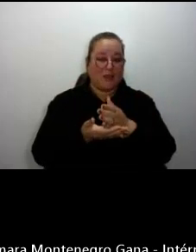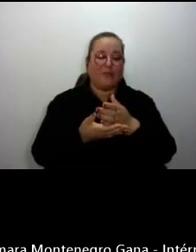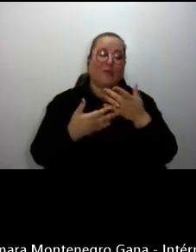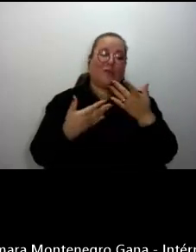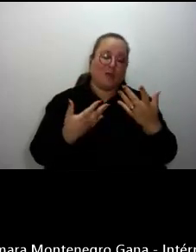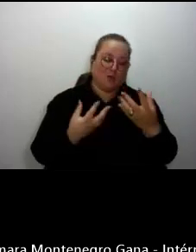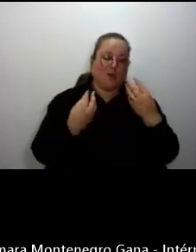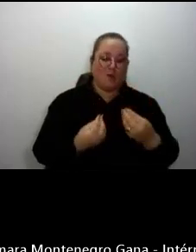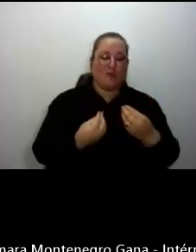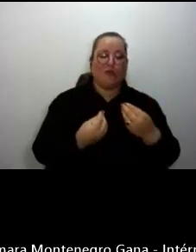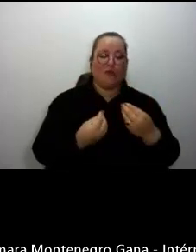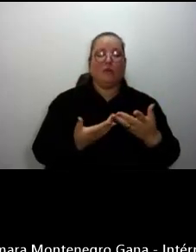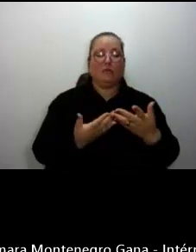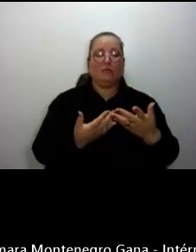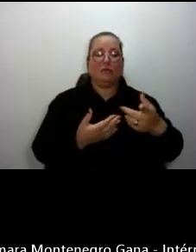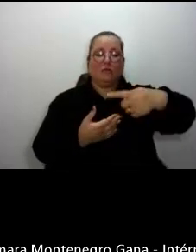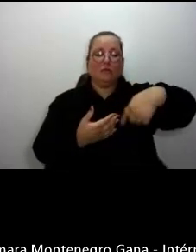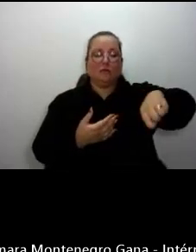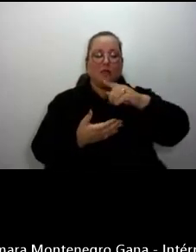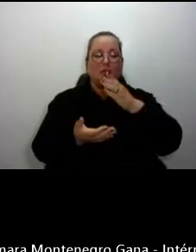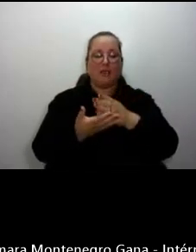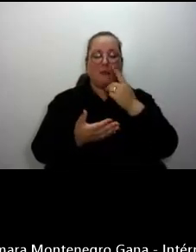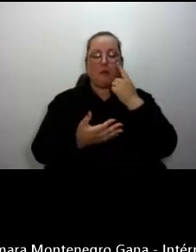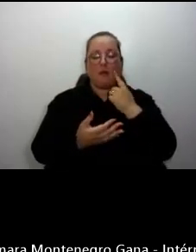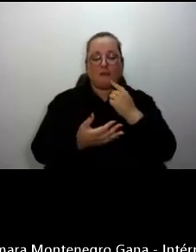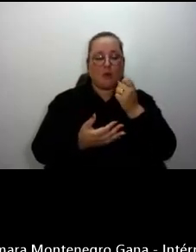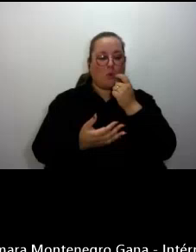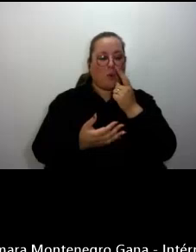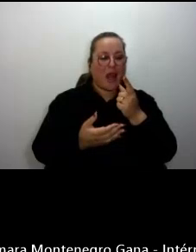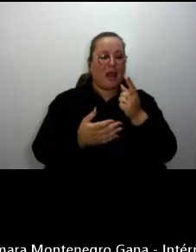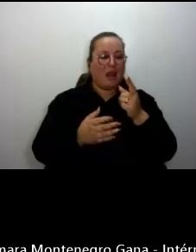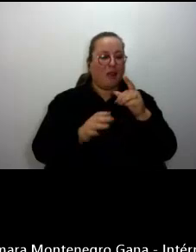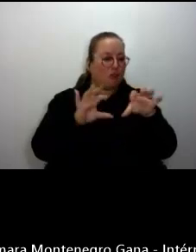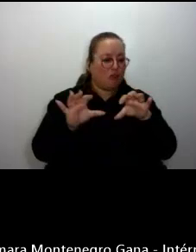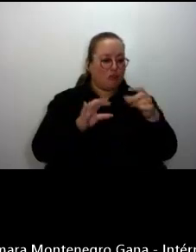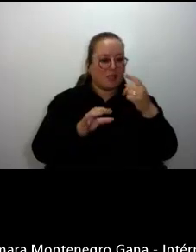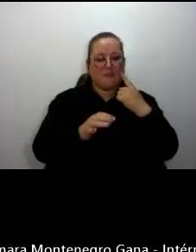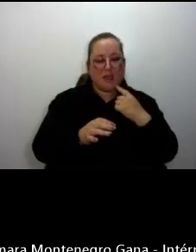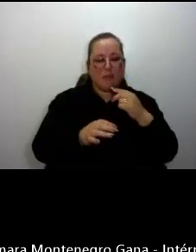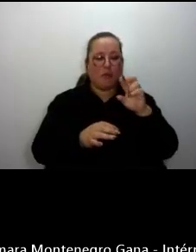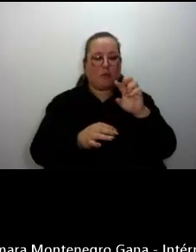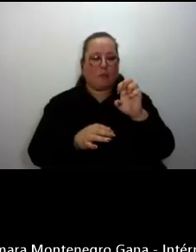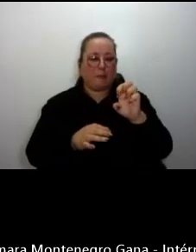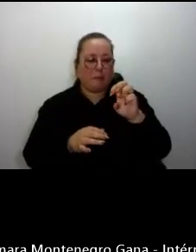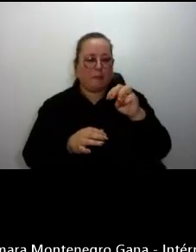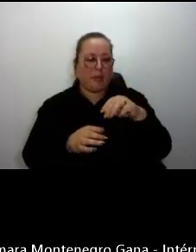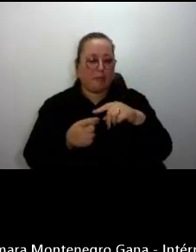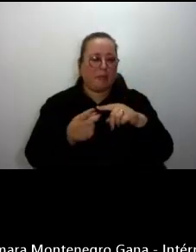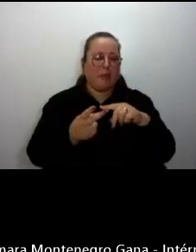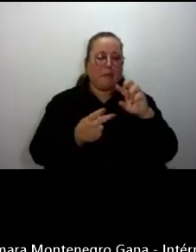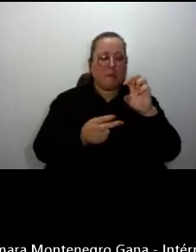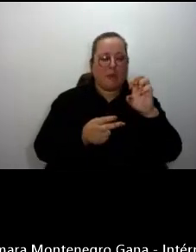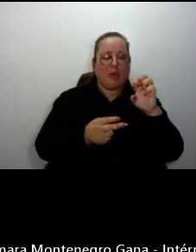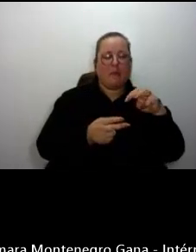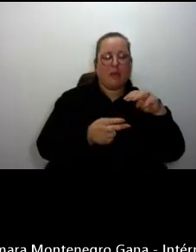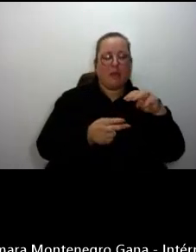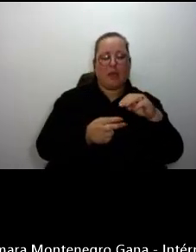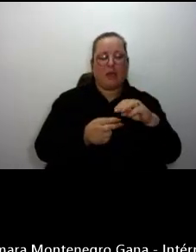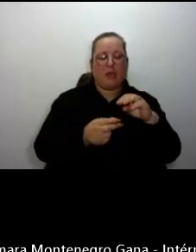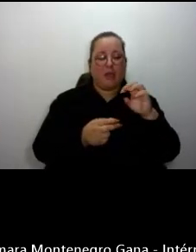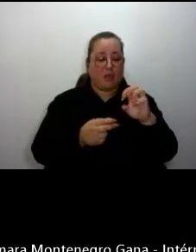supuesto tenía que permear los instrumentos de gestión, partiendo por el PEI, el PME, incluso las últimas iniciativas